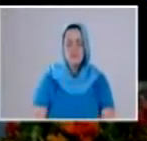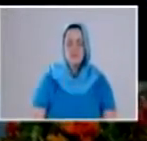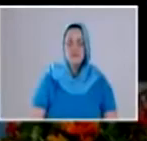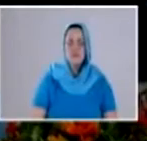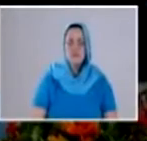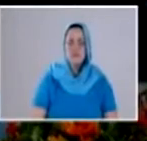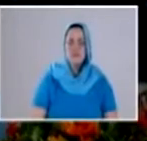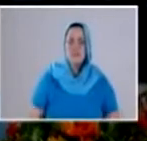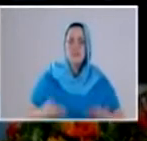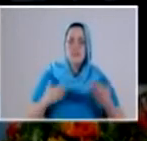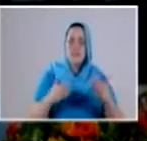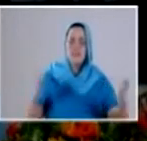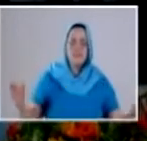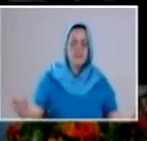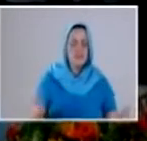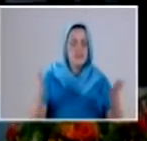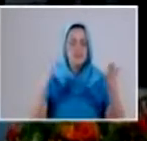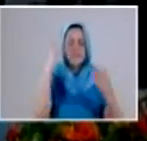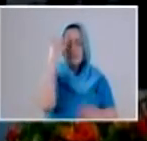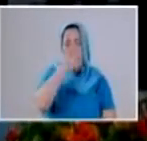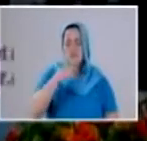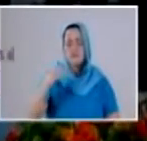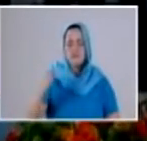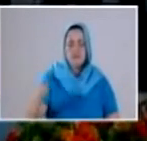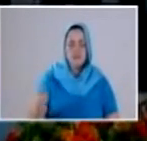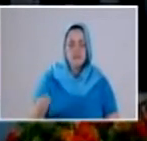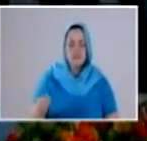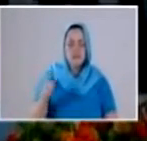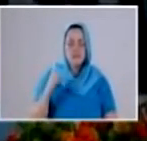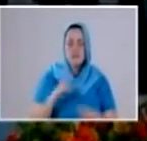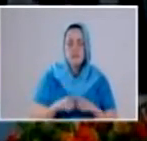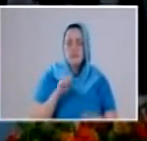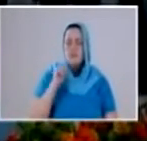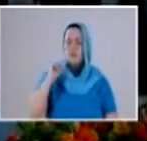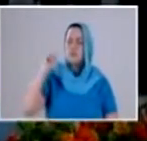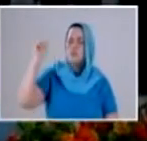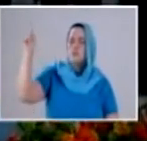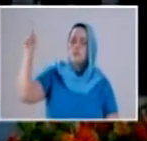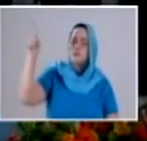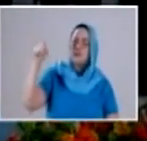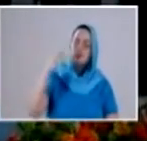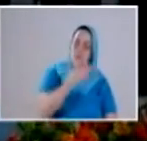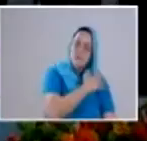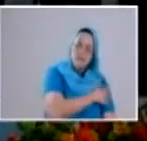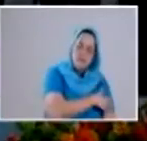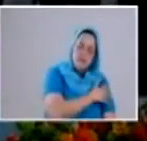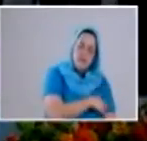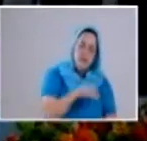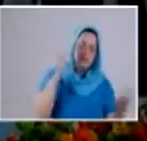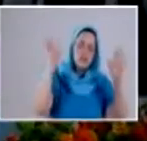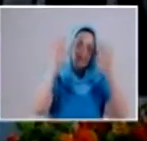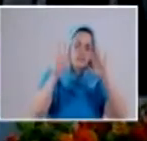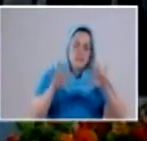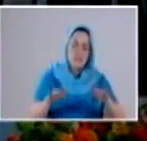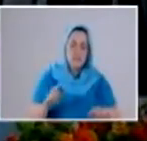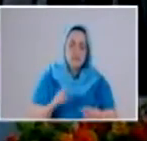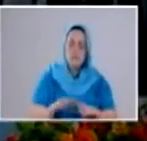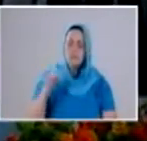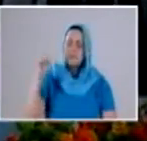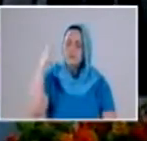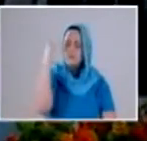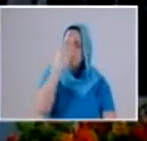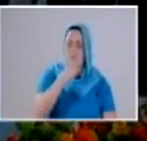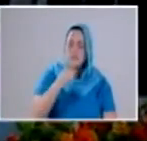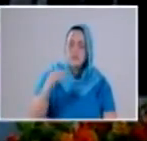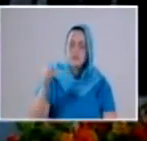espiritual impresionante esta noche a través de tu misericordia que se derrama por tu Santo Espíritu sobre cada